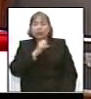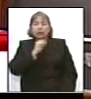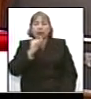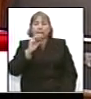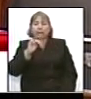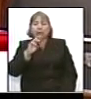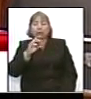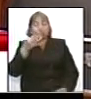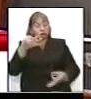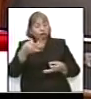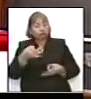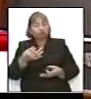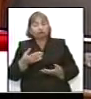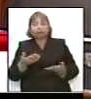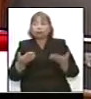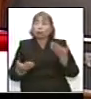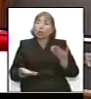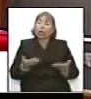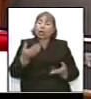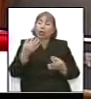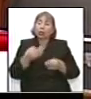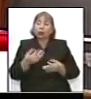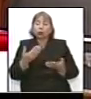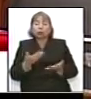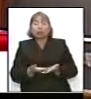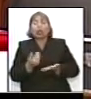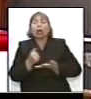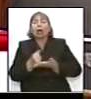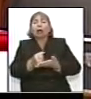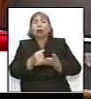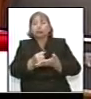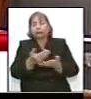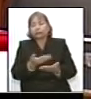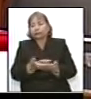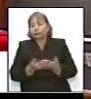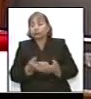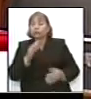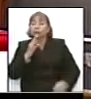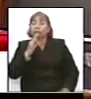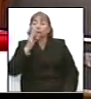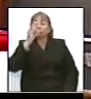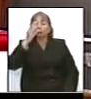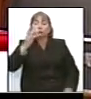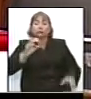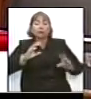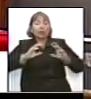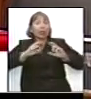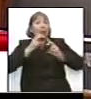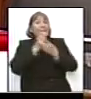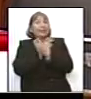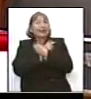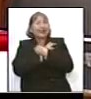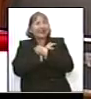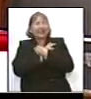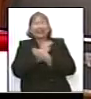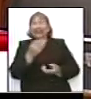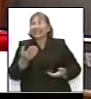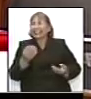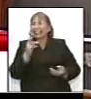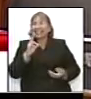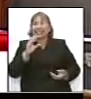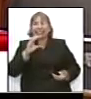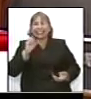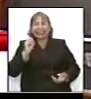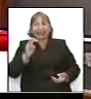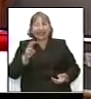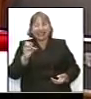realidad para incluso habilitar lo que debería ser en el futuro el Museo del Bicentenario, el Museo